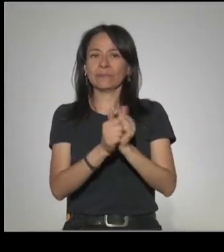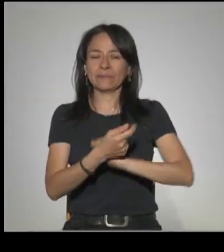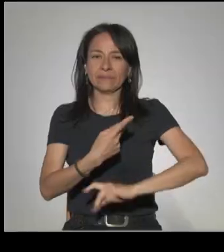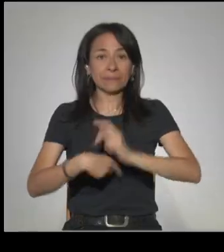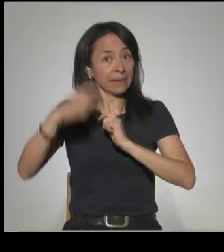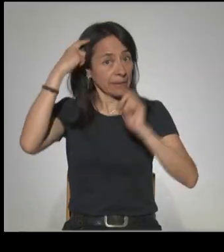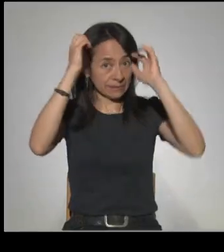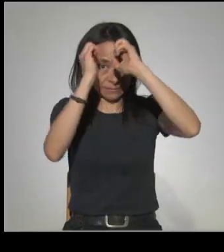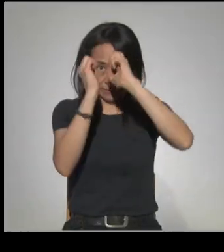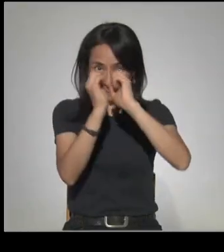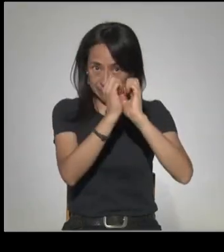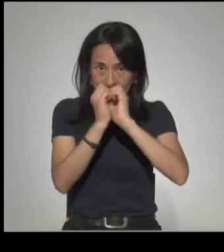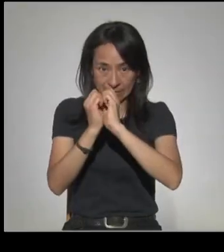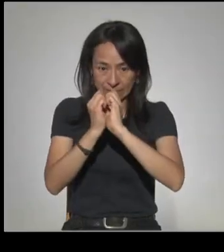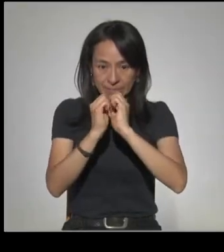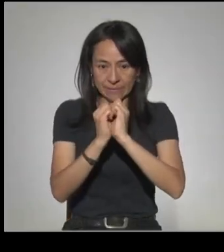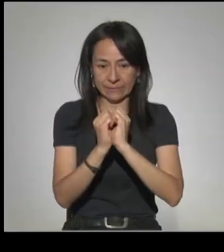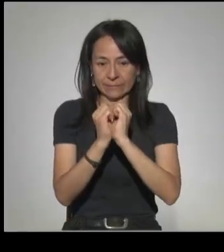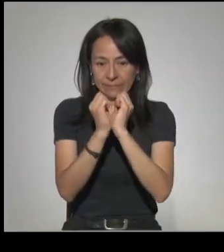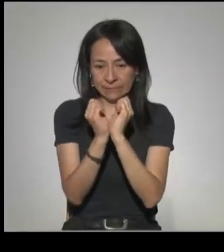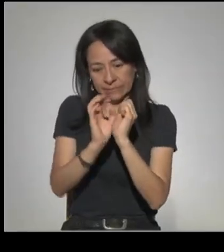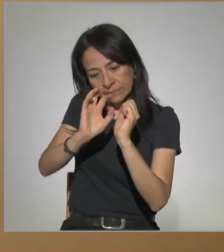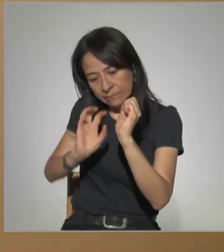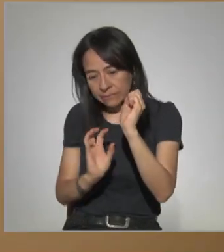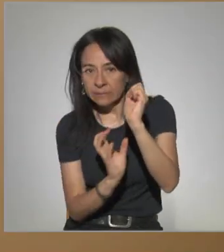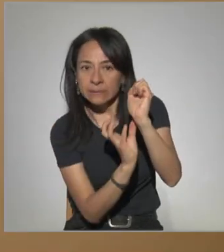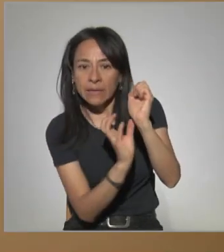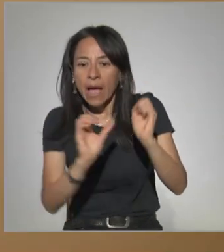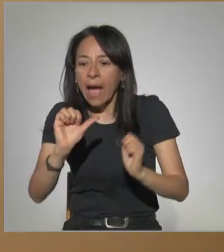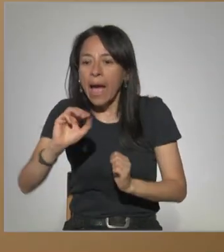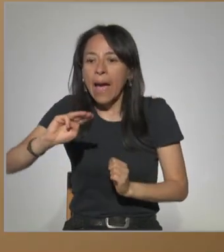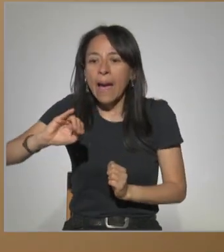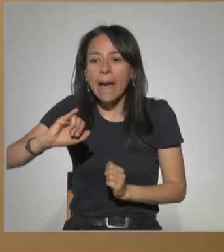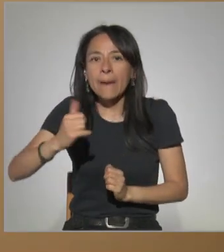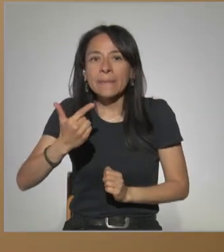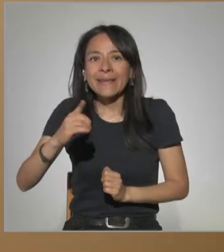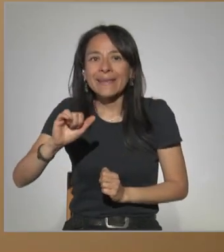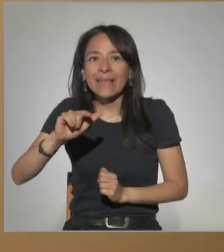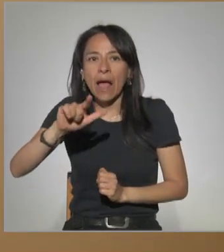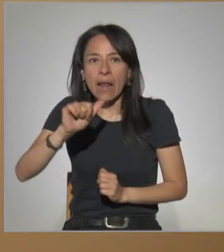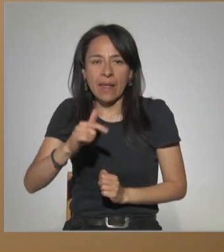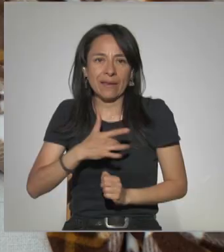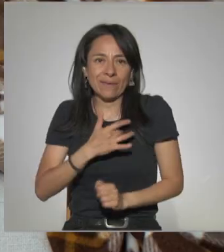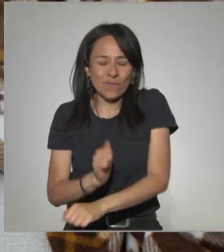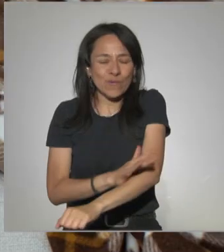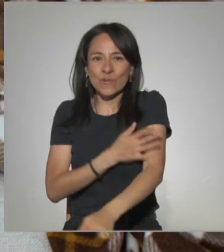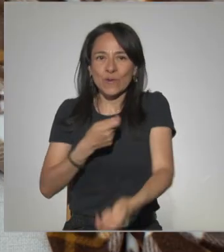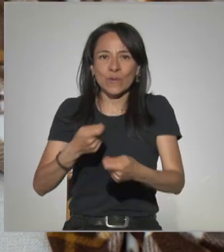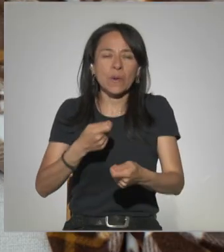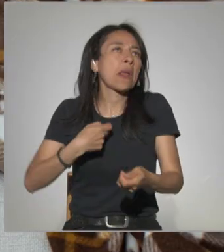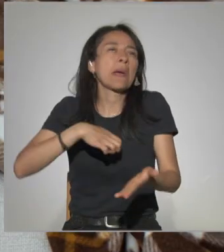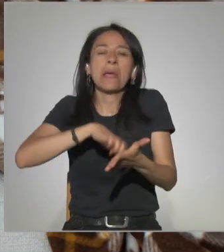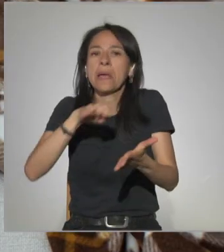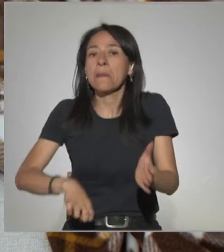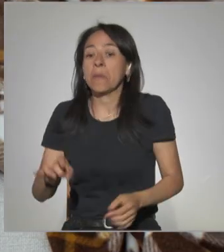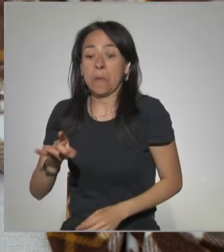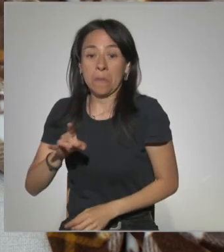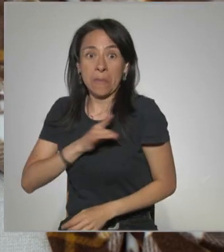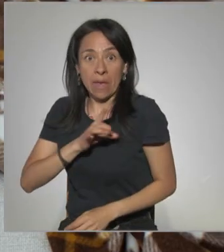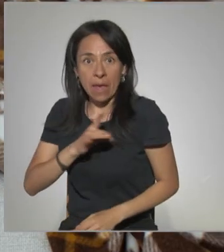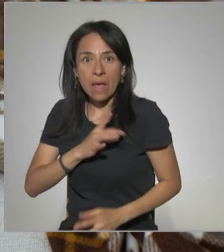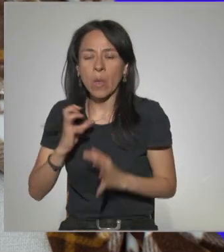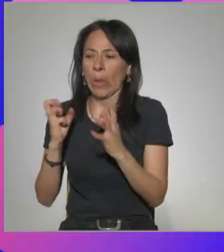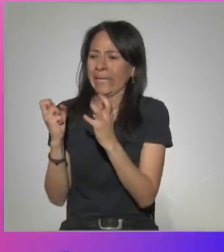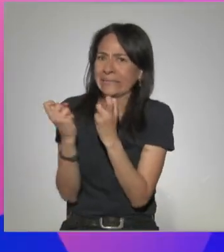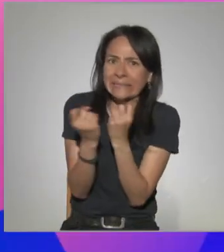una región que se llama amígdala, que es la que controla las emociones, ¿no? Es la emoción del miedo, por ejemplo, también la